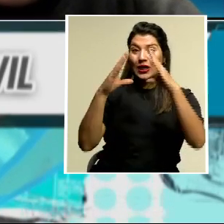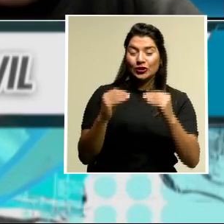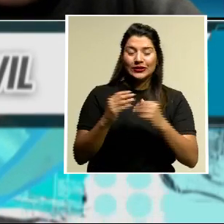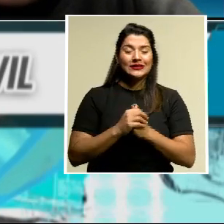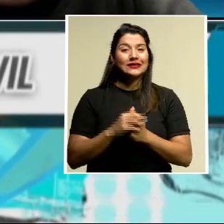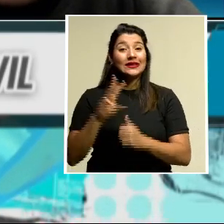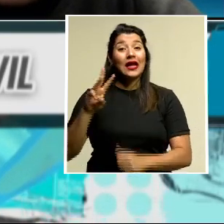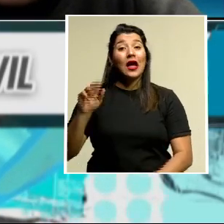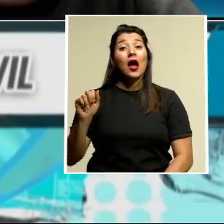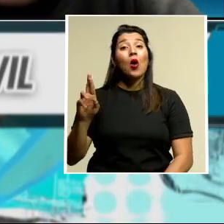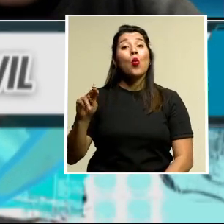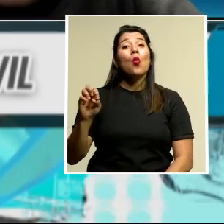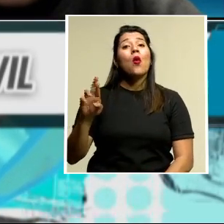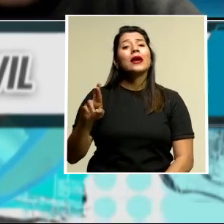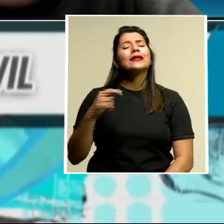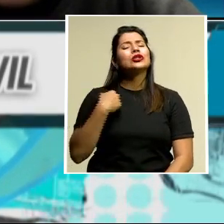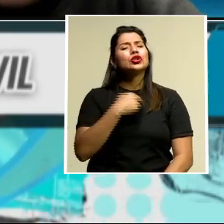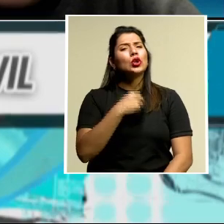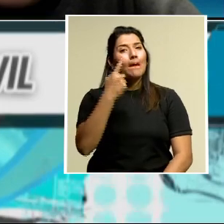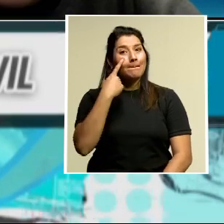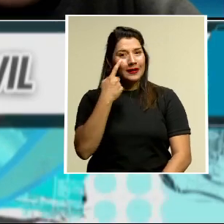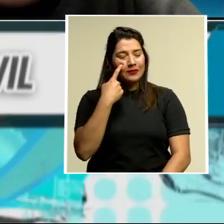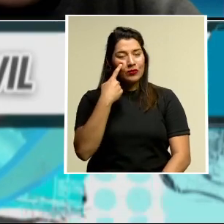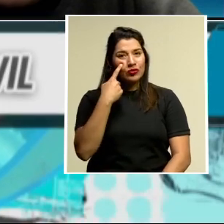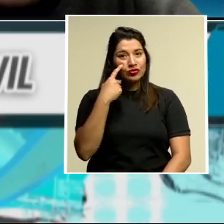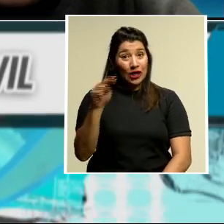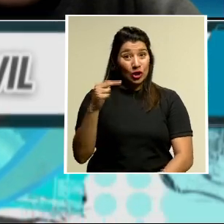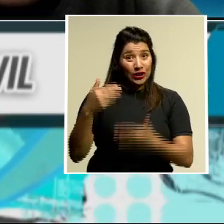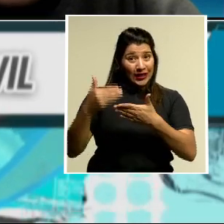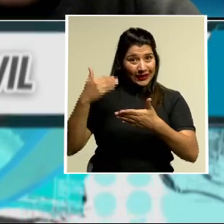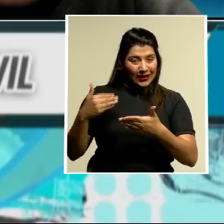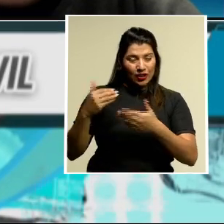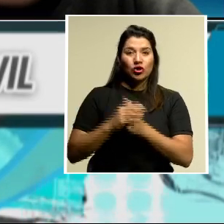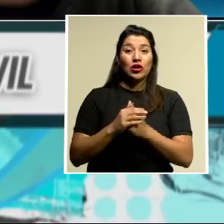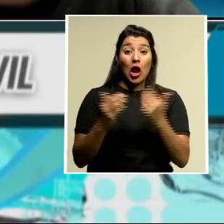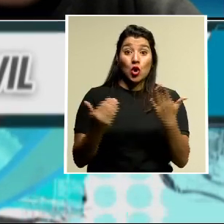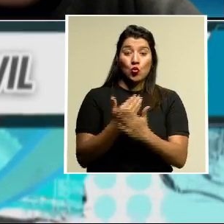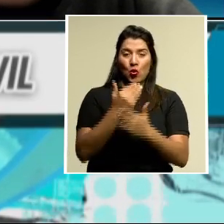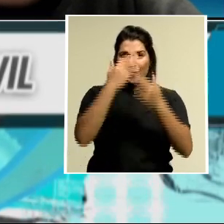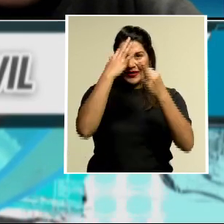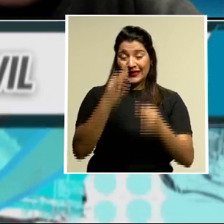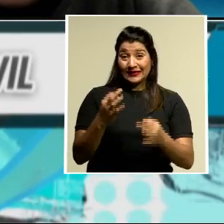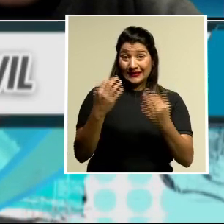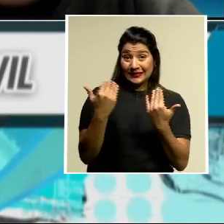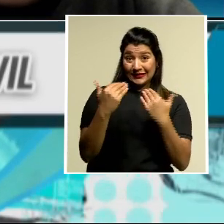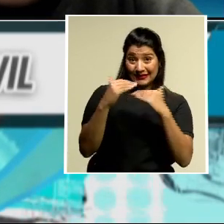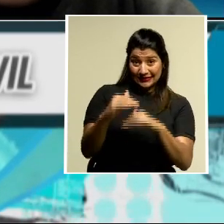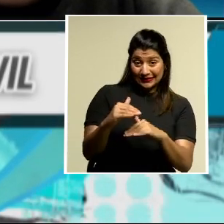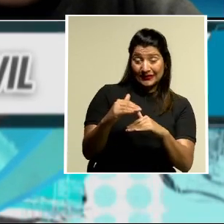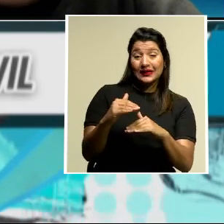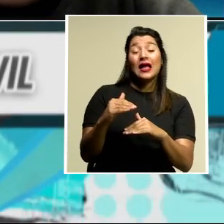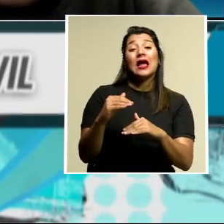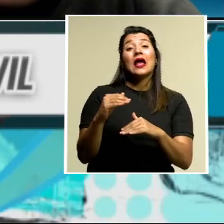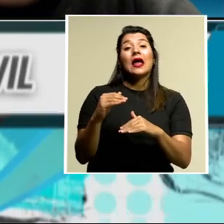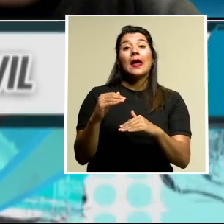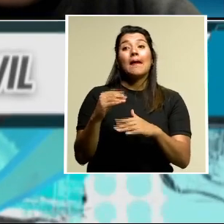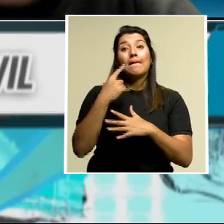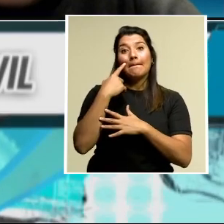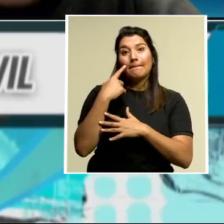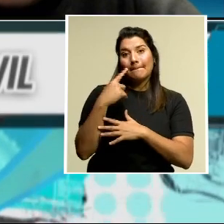Don Wanner, veíamos en la nota anterior cuál será la forma o la situación en que se estará viviendo